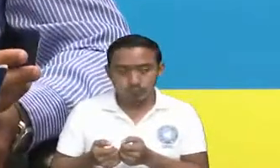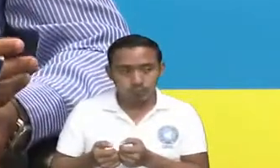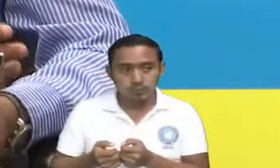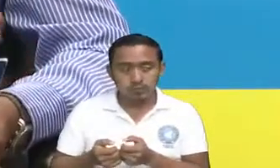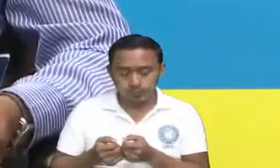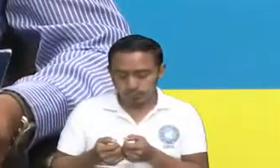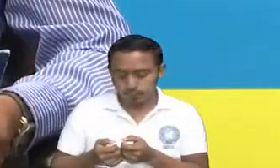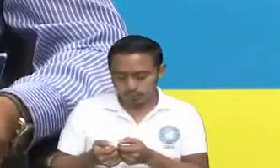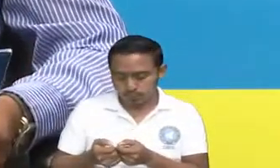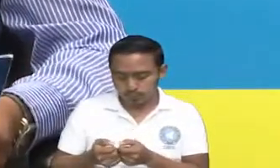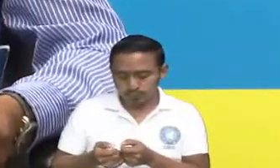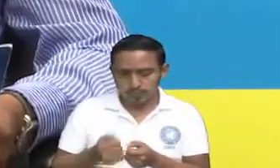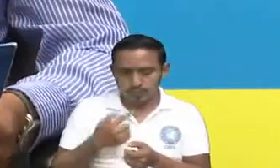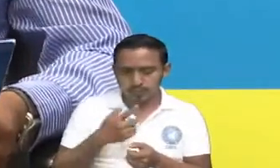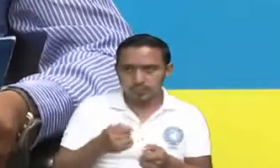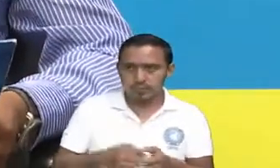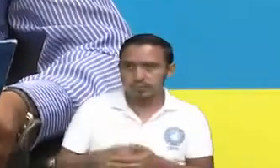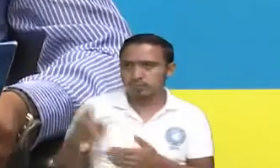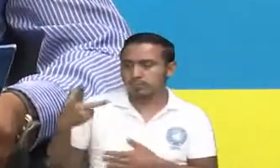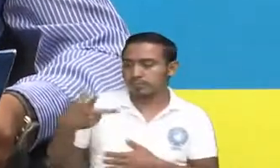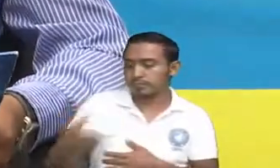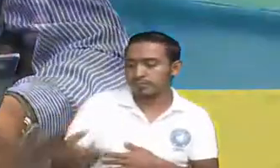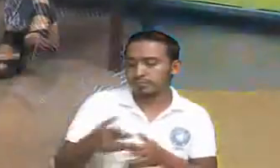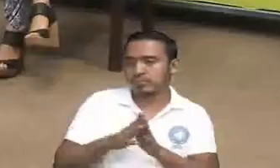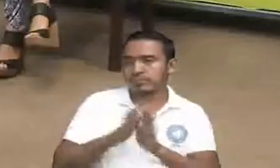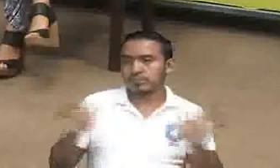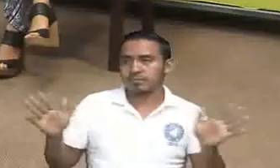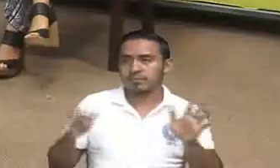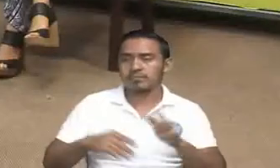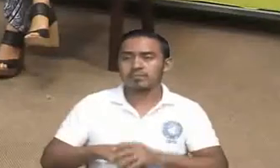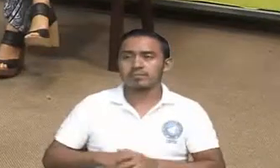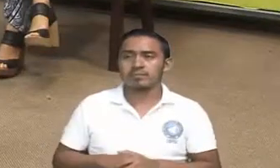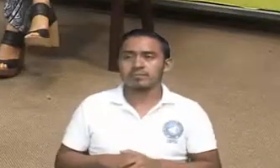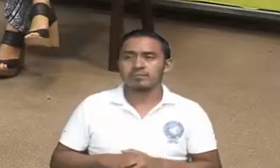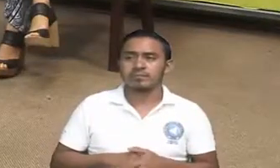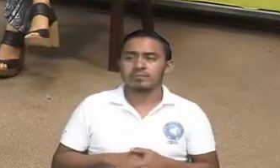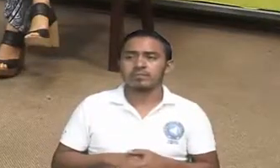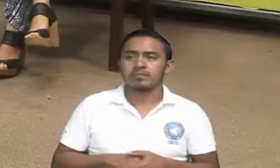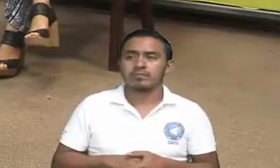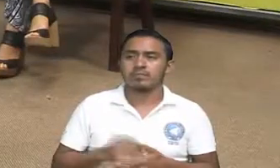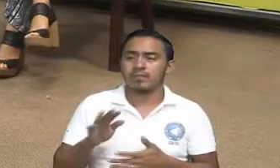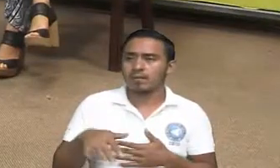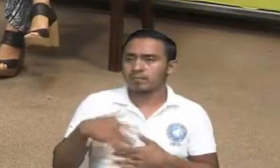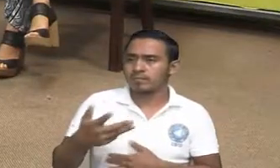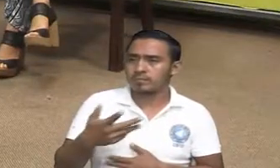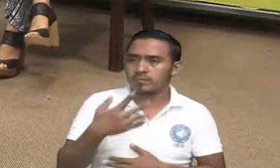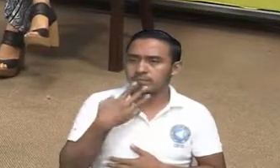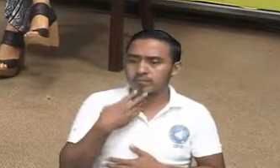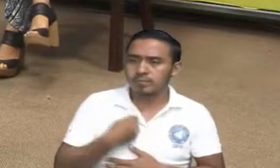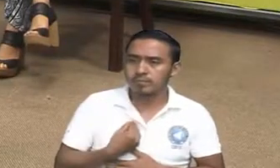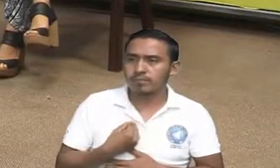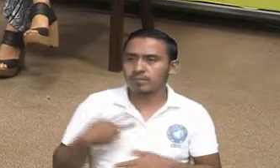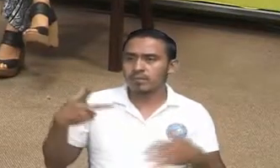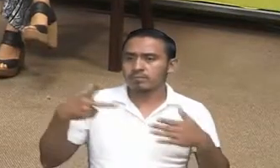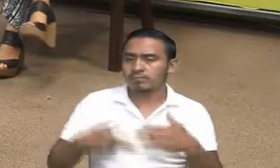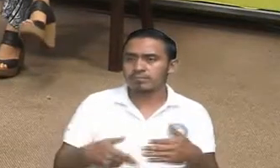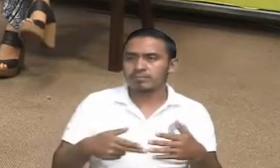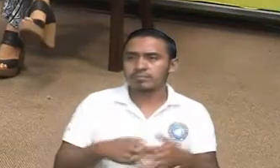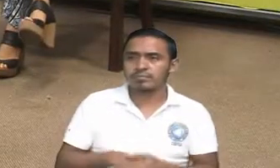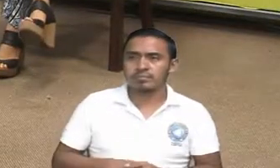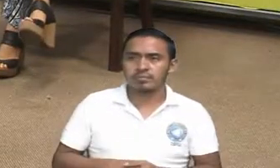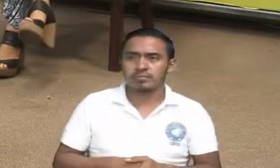atención. Uh-huh. Inmediatamente lo cortó, pues. Uh-huh. Y según me contó, pues, ella lo cortó porque decía